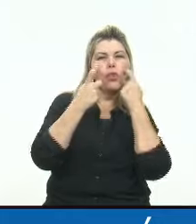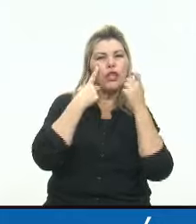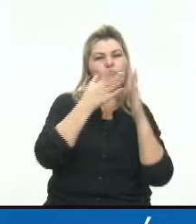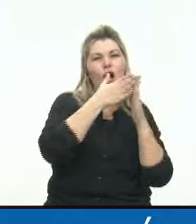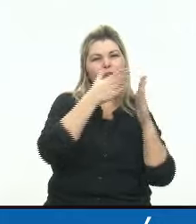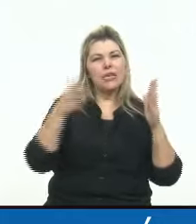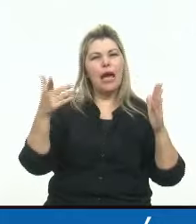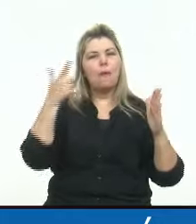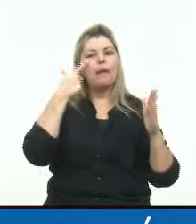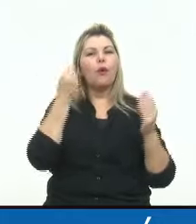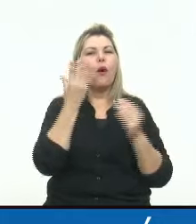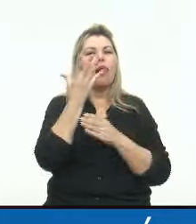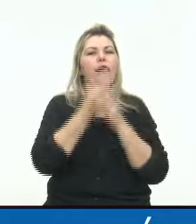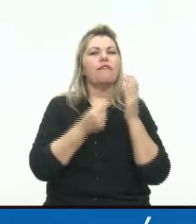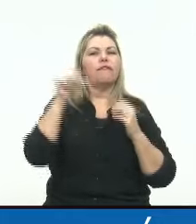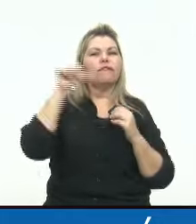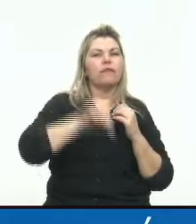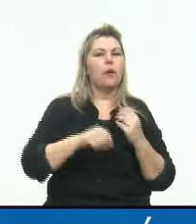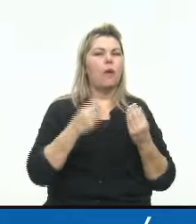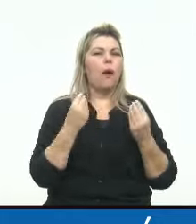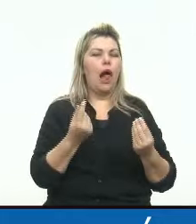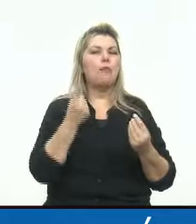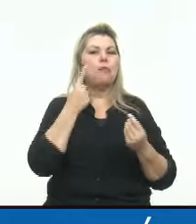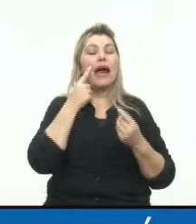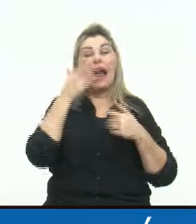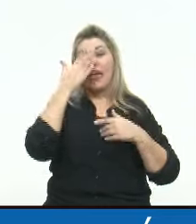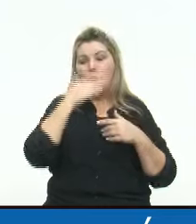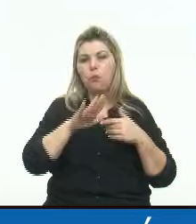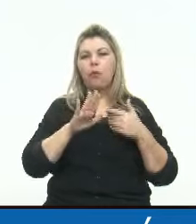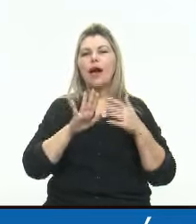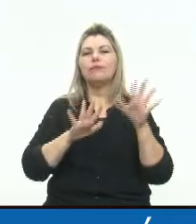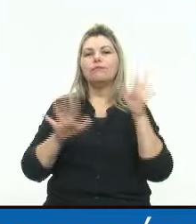así poder establecer un cronograma de pagos.